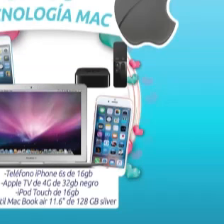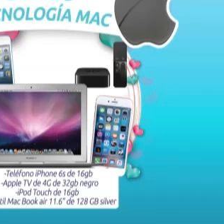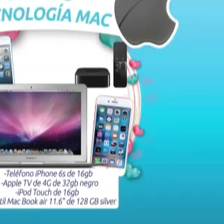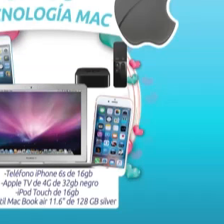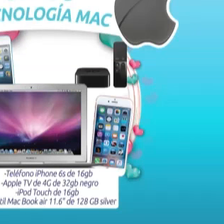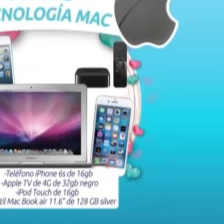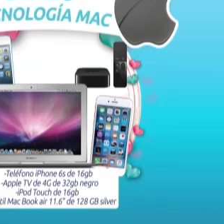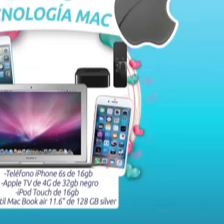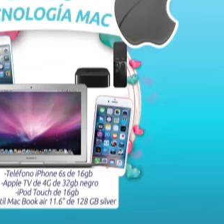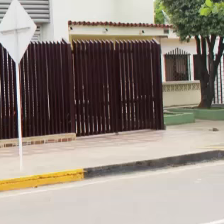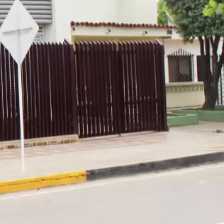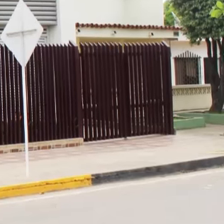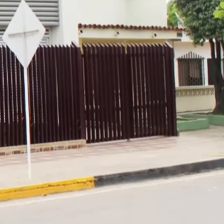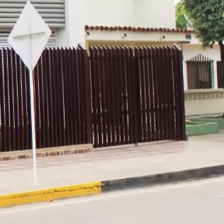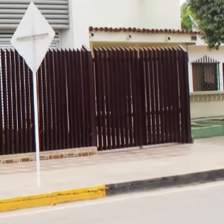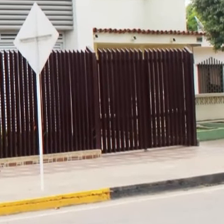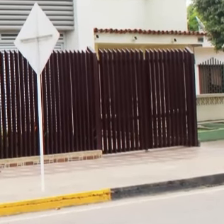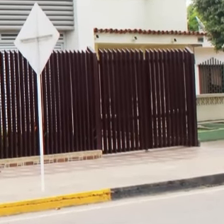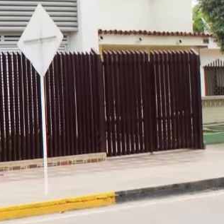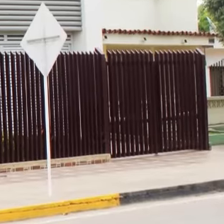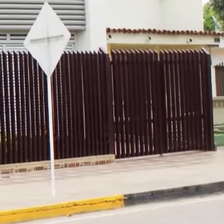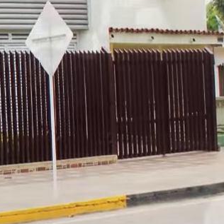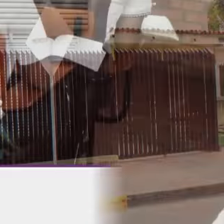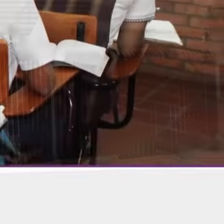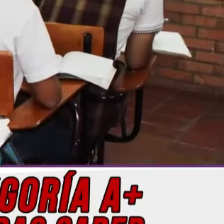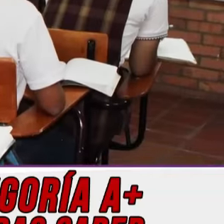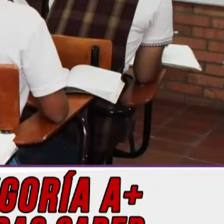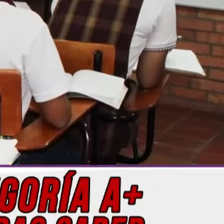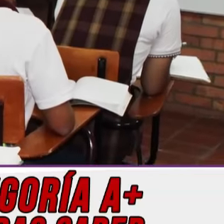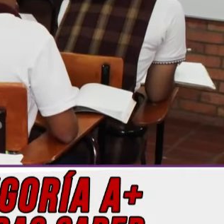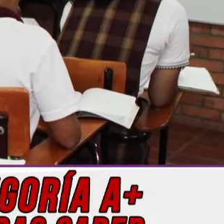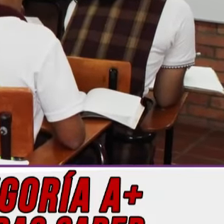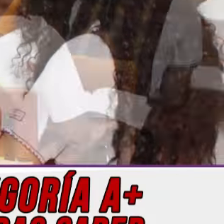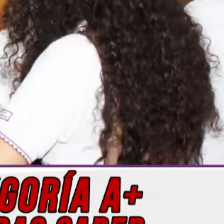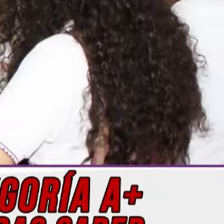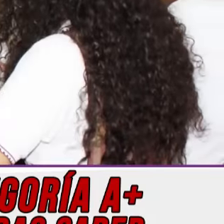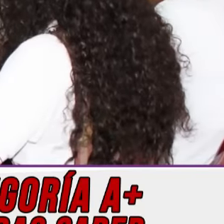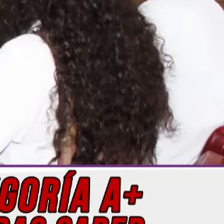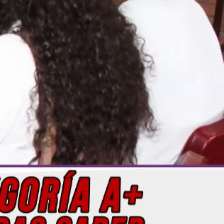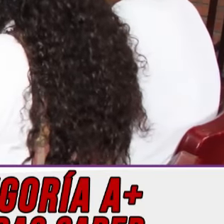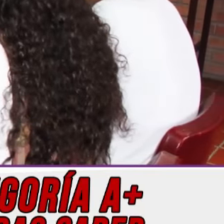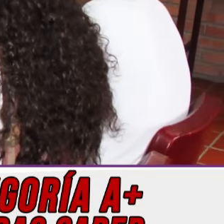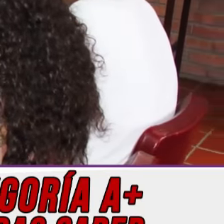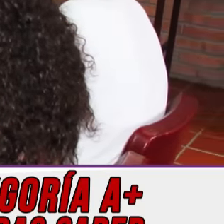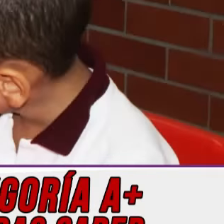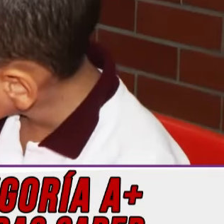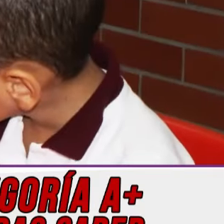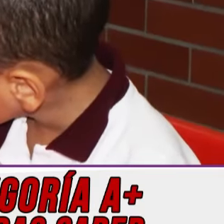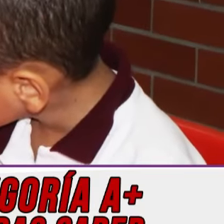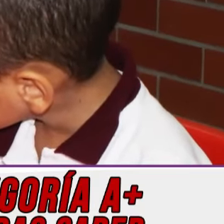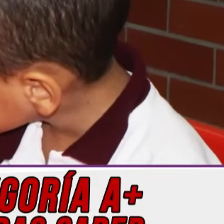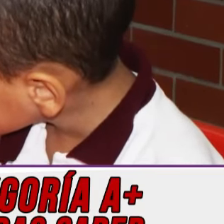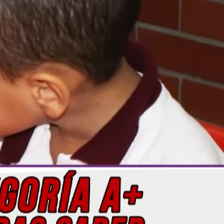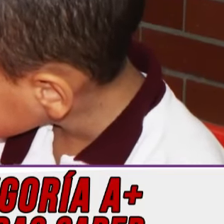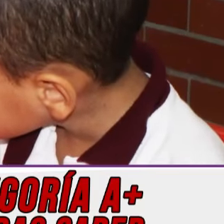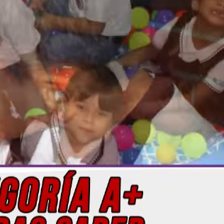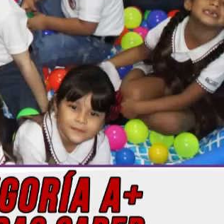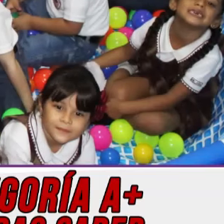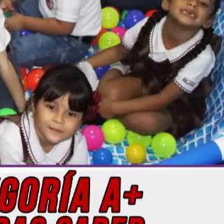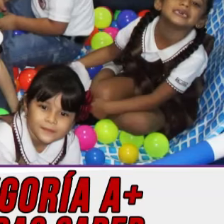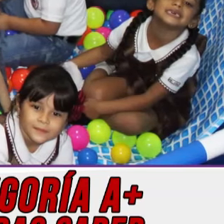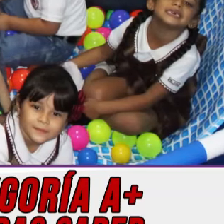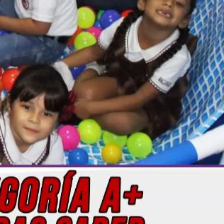30 de octubre. Unidad Pedagógica Bilingüe Pierre de Fermat. Educamos para la excelencia. Inscripciones abiertas para los niveles